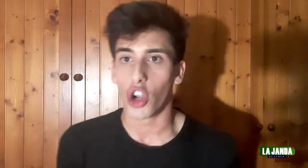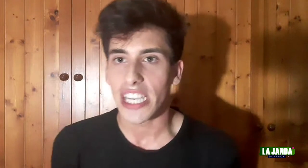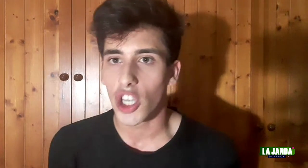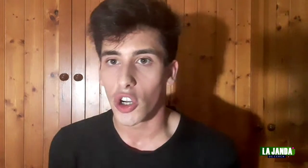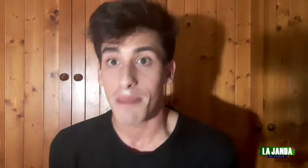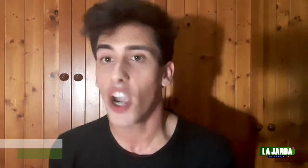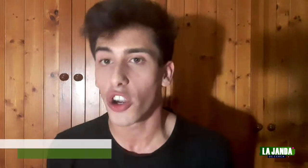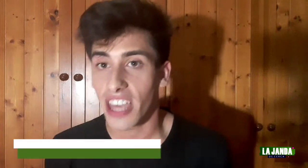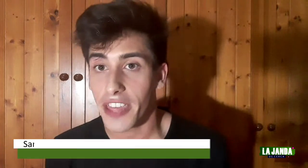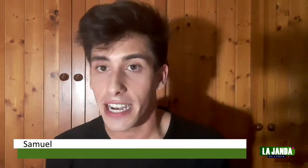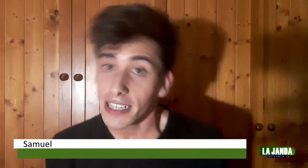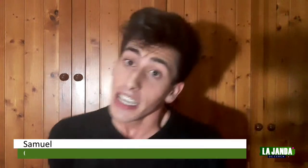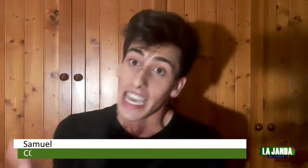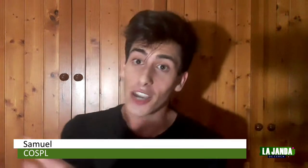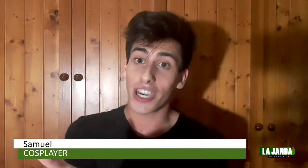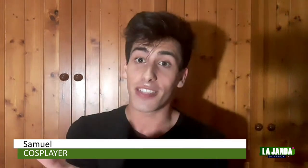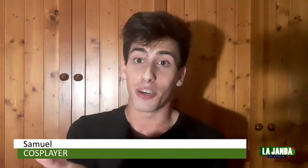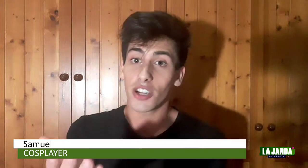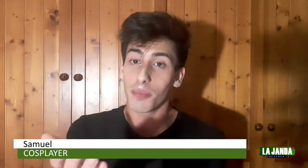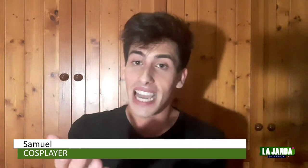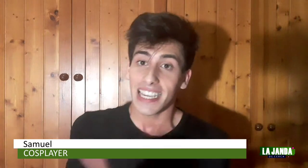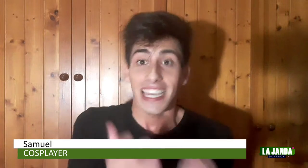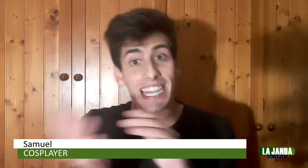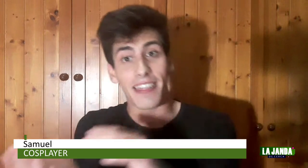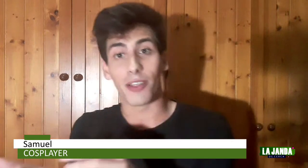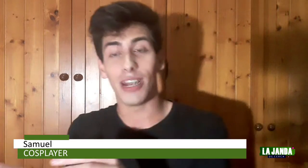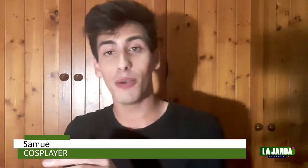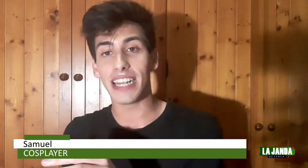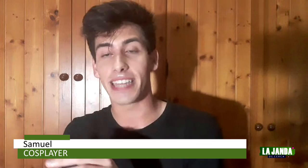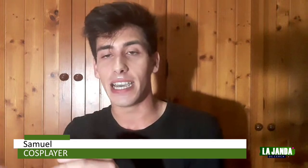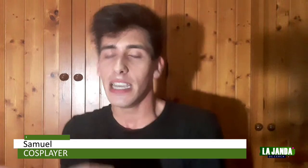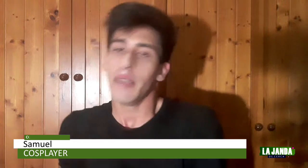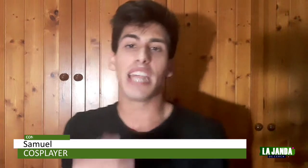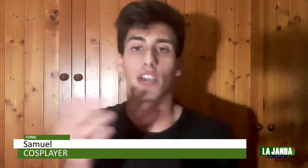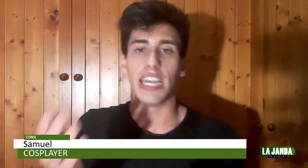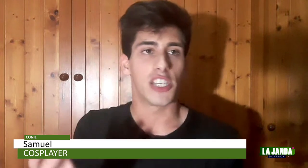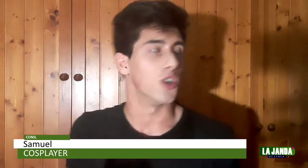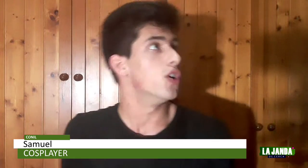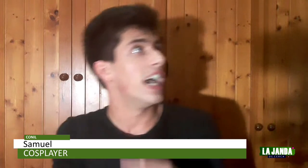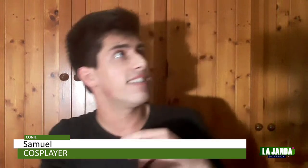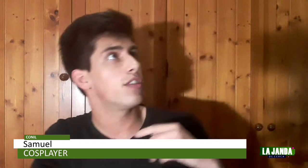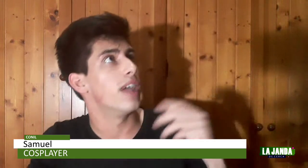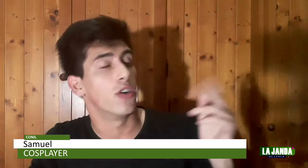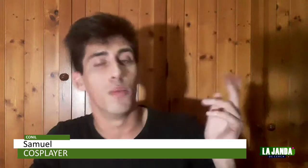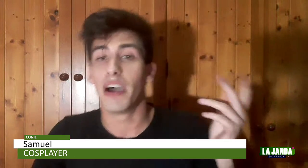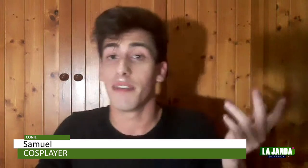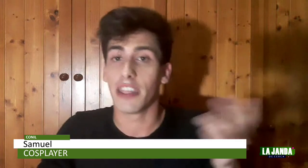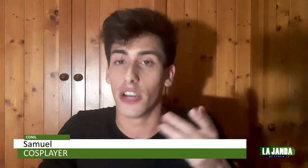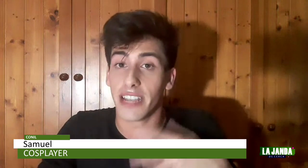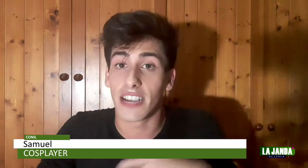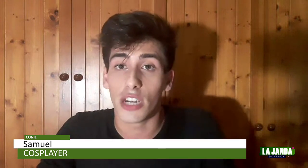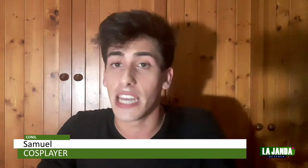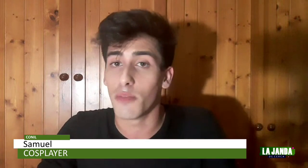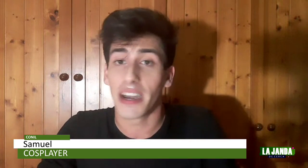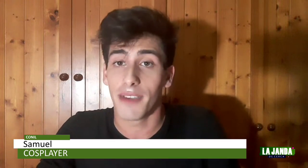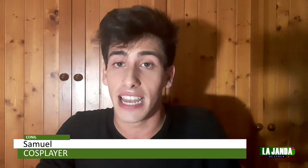Yo solo he hecho lo que mejor sé hacer. He cogido vuestro plan y le he dado la vuelta. Mira lo que le he hecho a esta ciudad con un par de